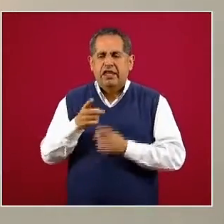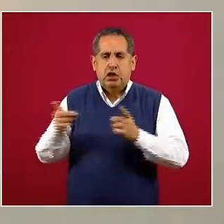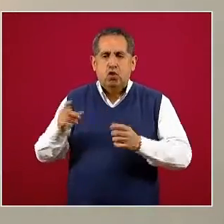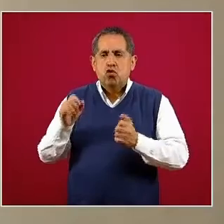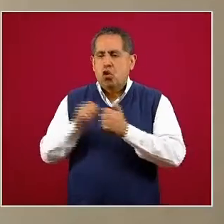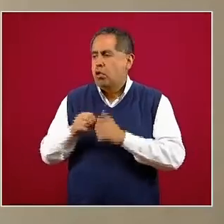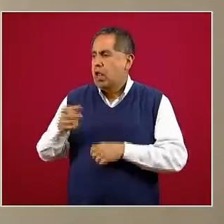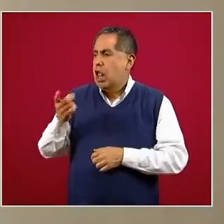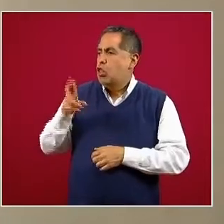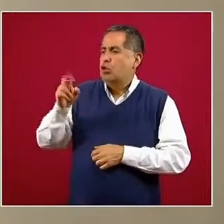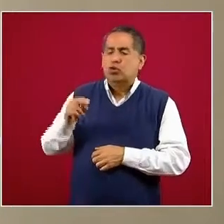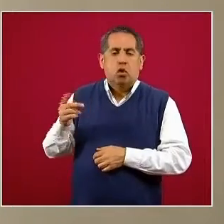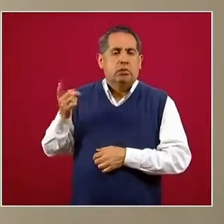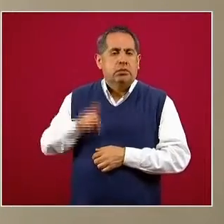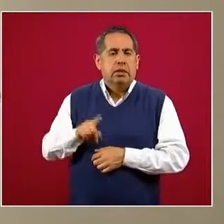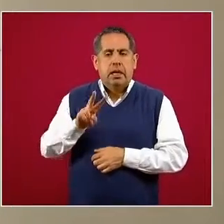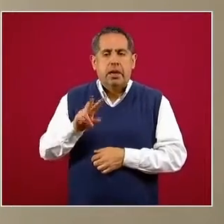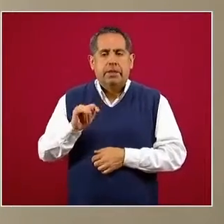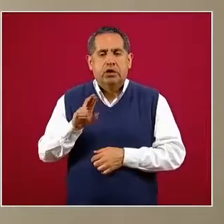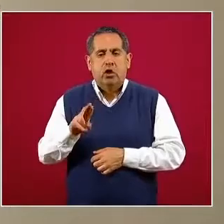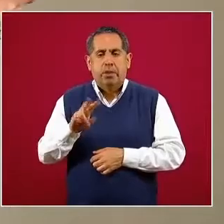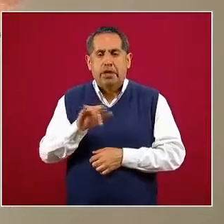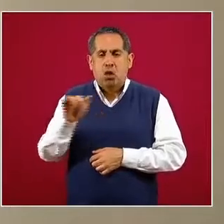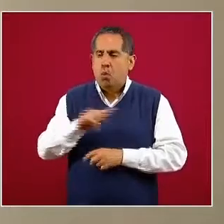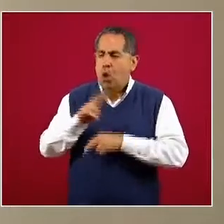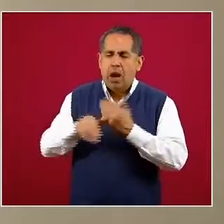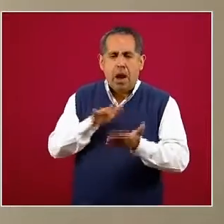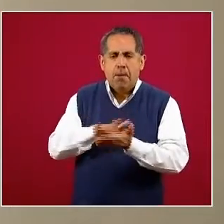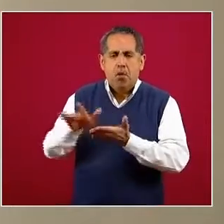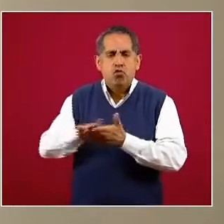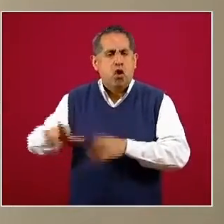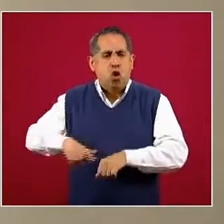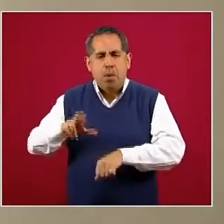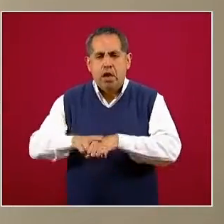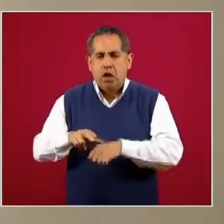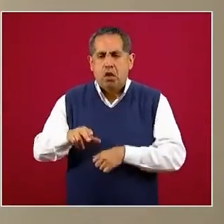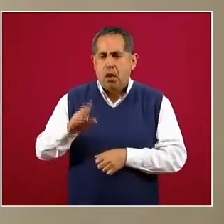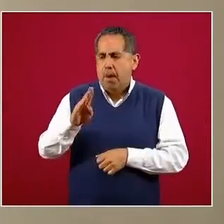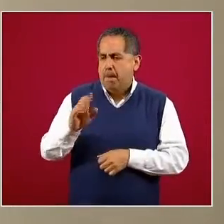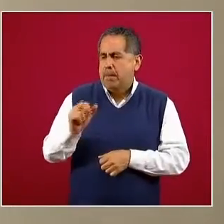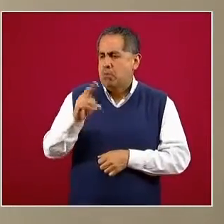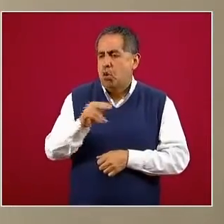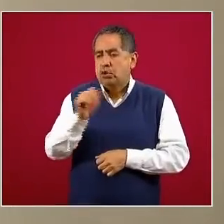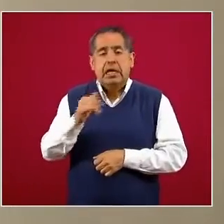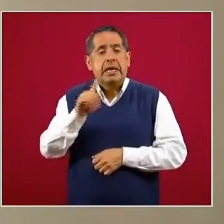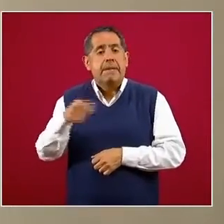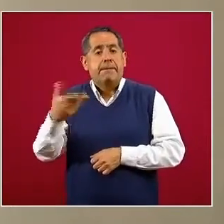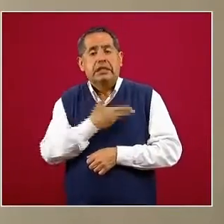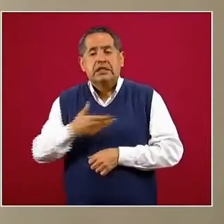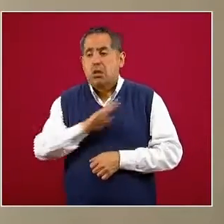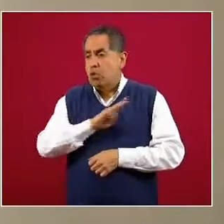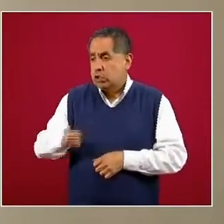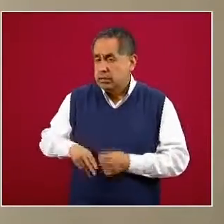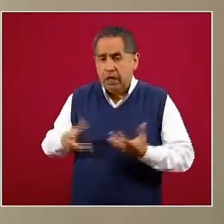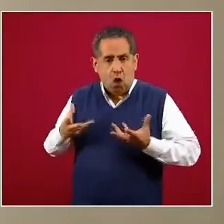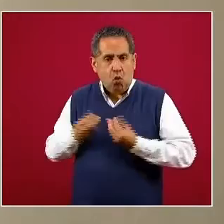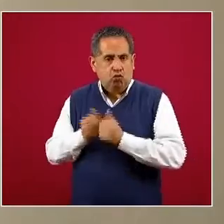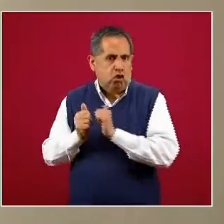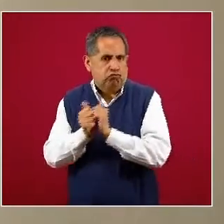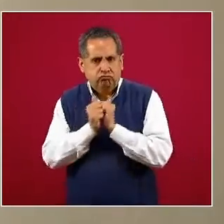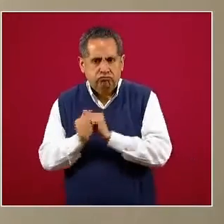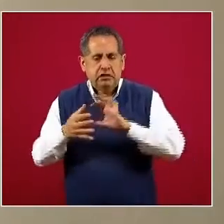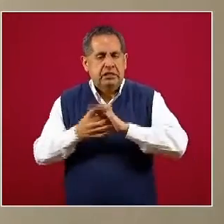un modelo de participación local en salud comunitaria en el Estado de Puebla y en otras entidades de la